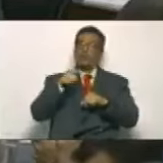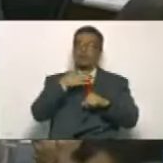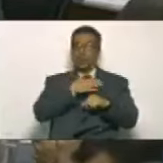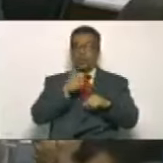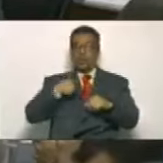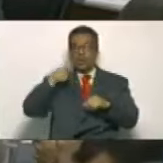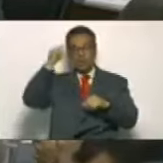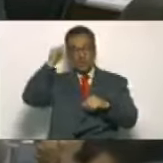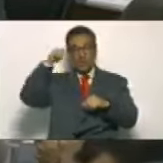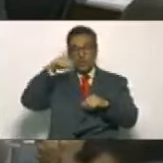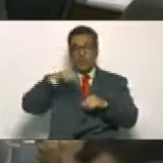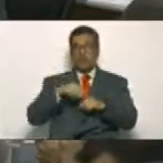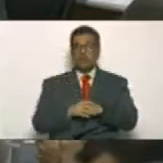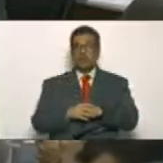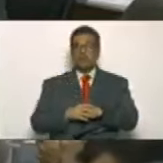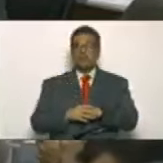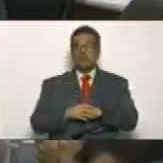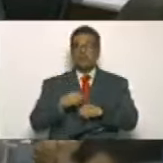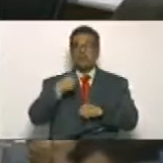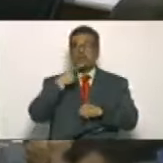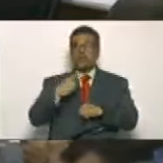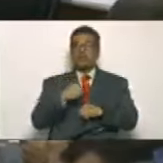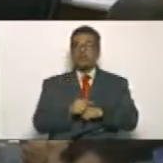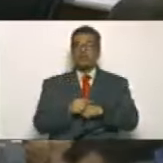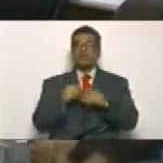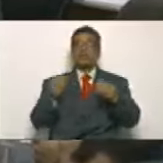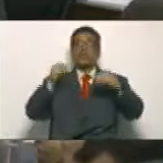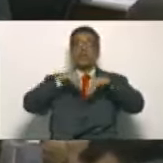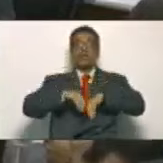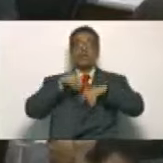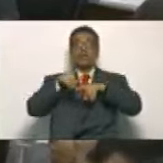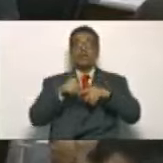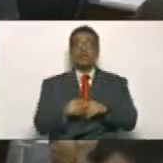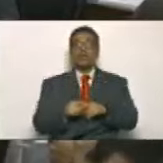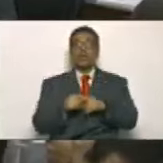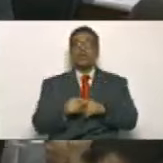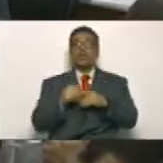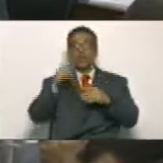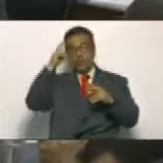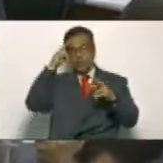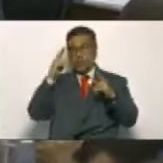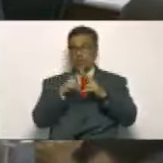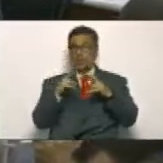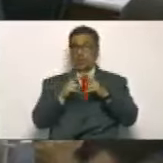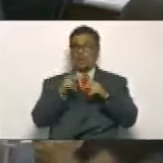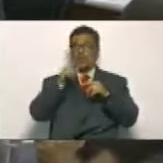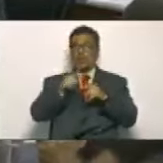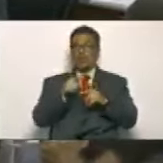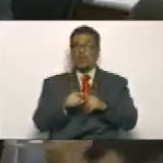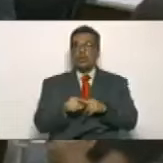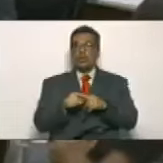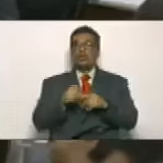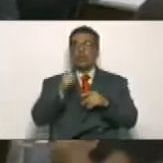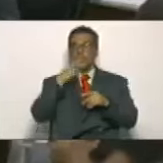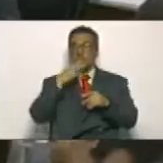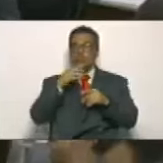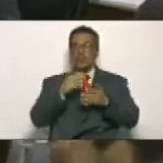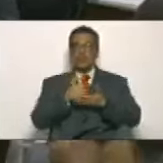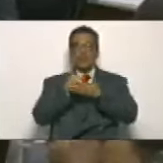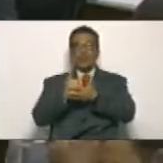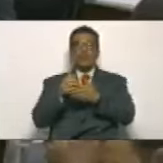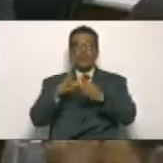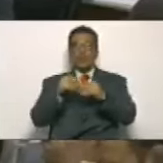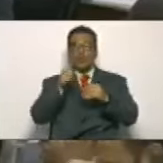hoy entonces que, si están de acuerdo, le demos un reconocimiento a la valía y al aporte de